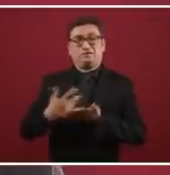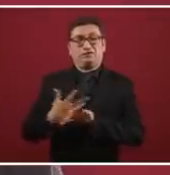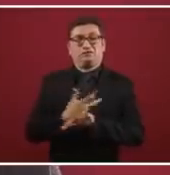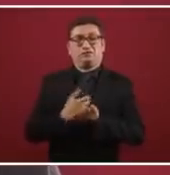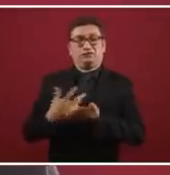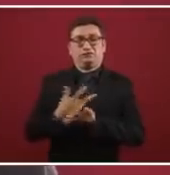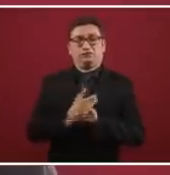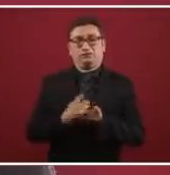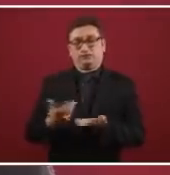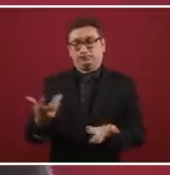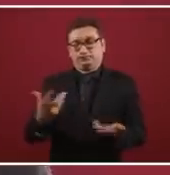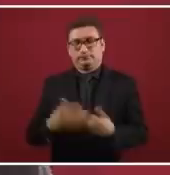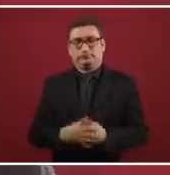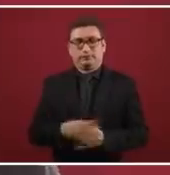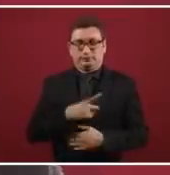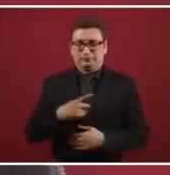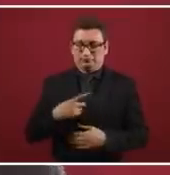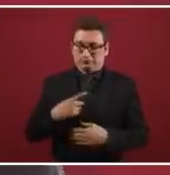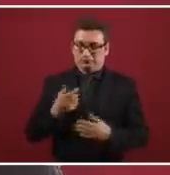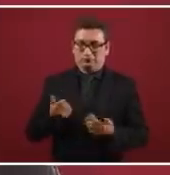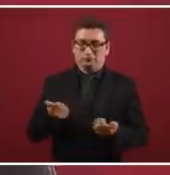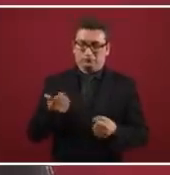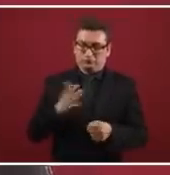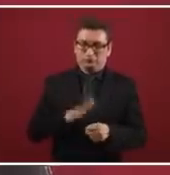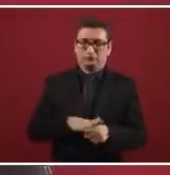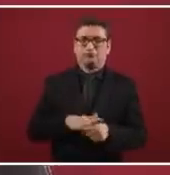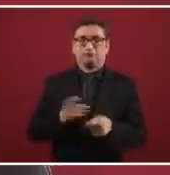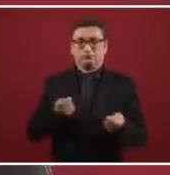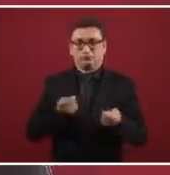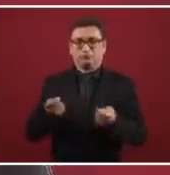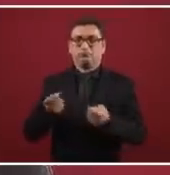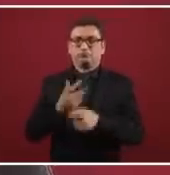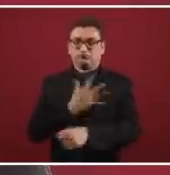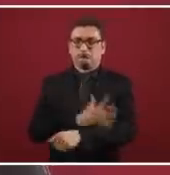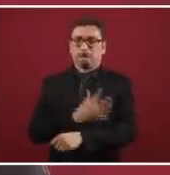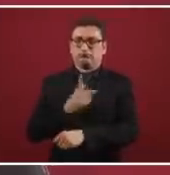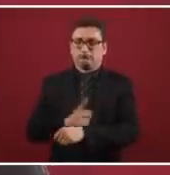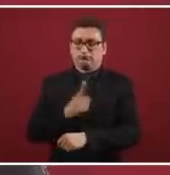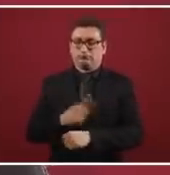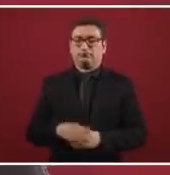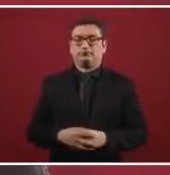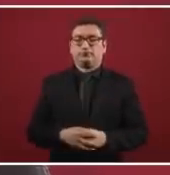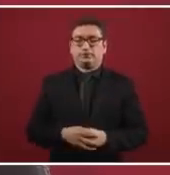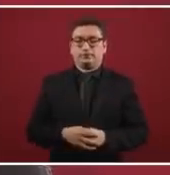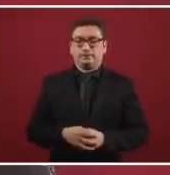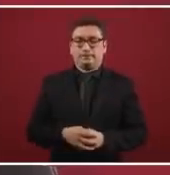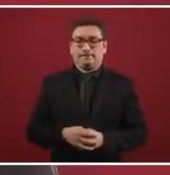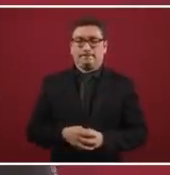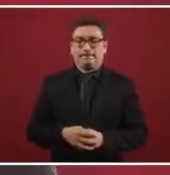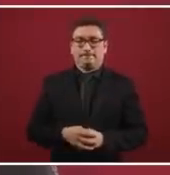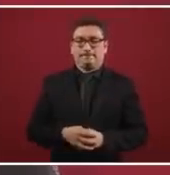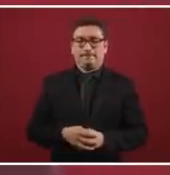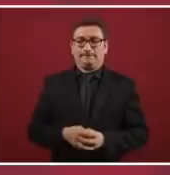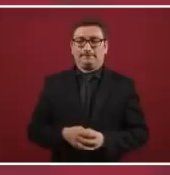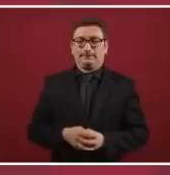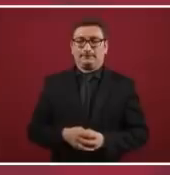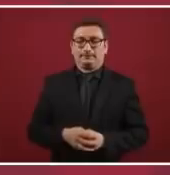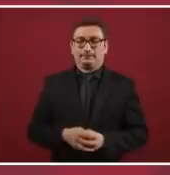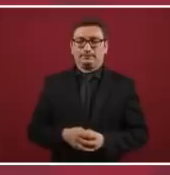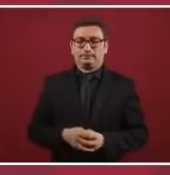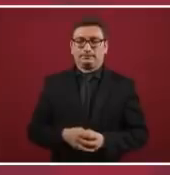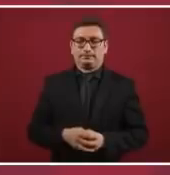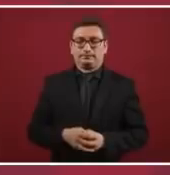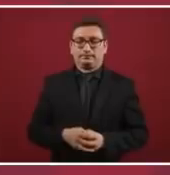Entonces se tiene que administrar ahora con honestidad y